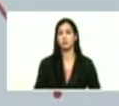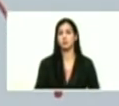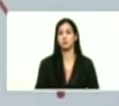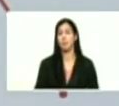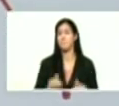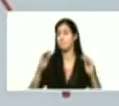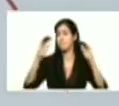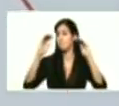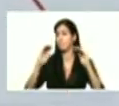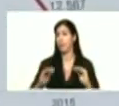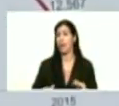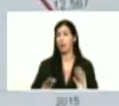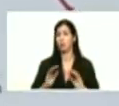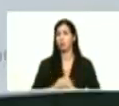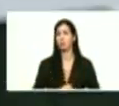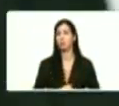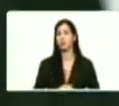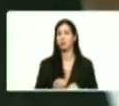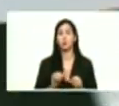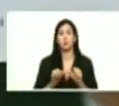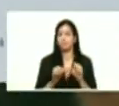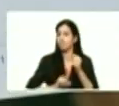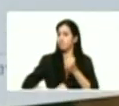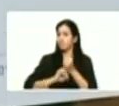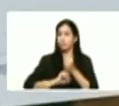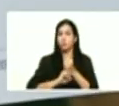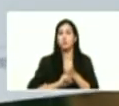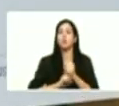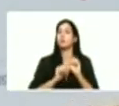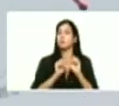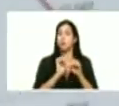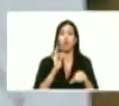mantuvimos el sistema de protección 630